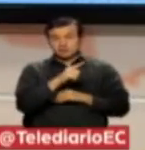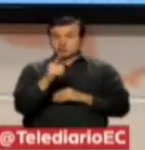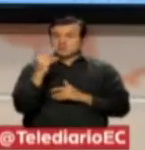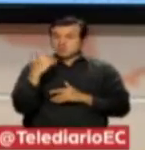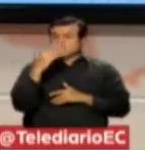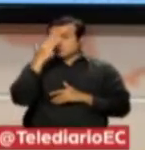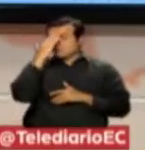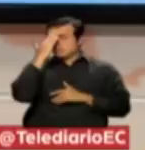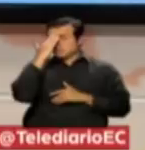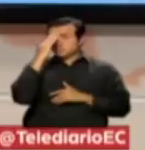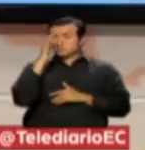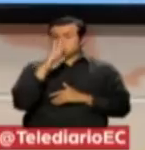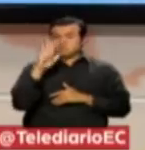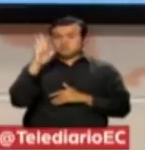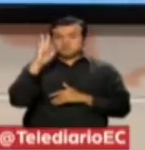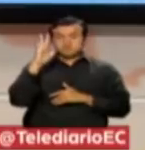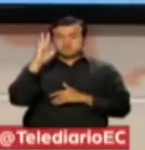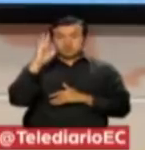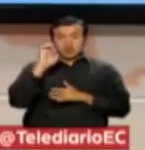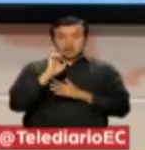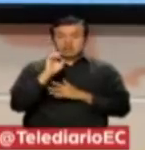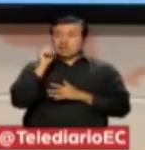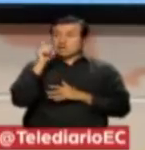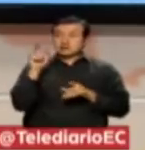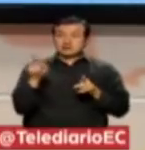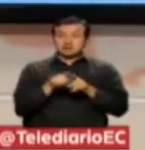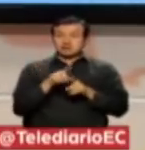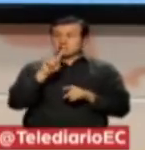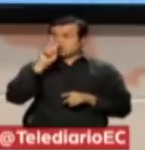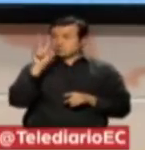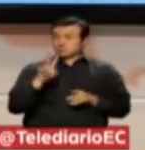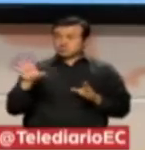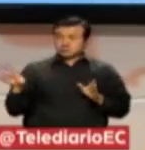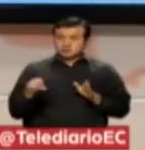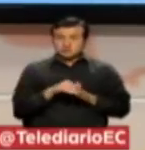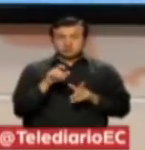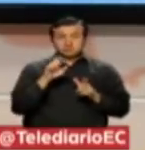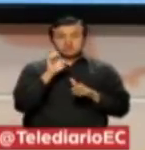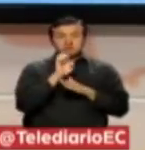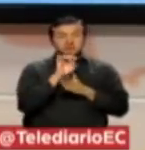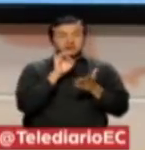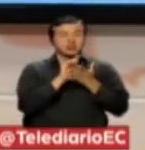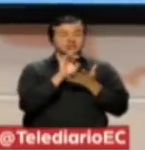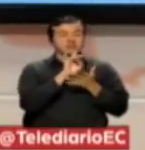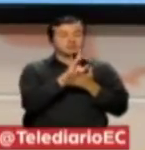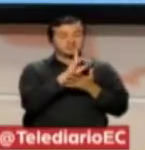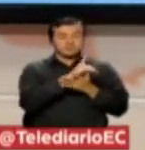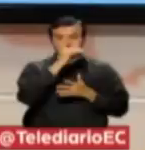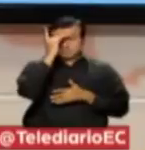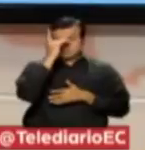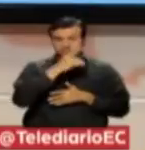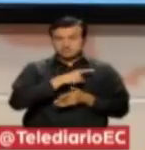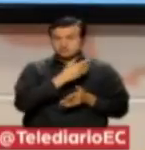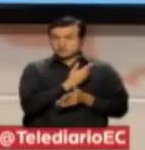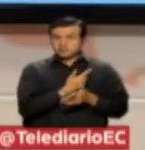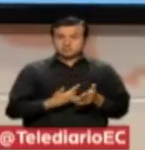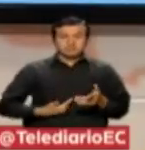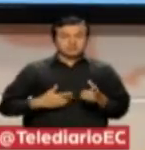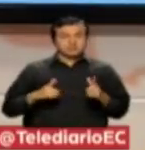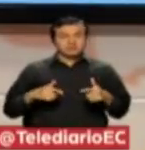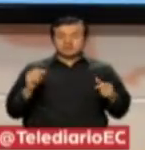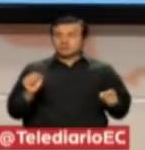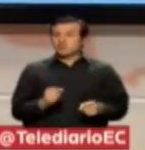Los ecuatorianos y este país iba a eso, a Venezuela, a expulsar a los ciudadanos ecuatorianos y la decisión y la gestión del presidente Moreno es lo que